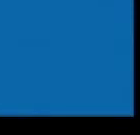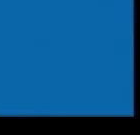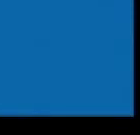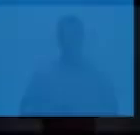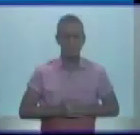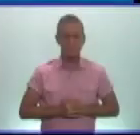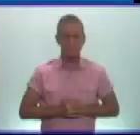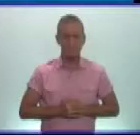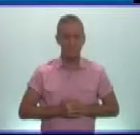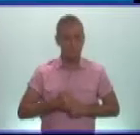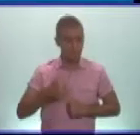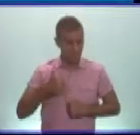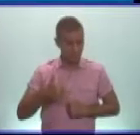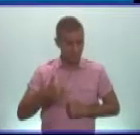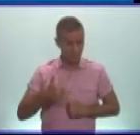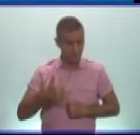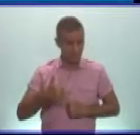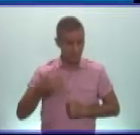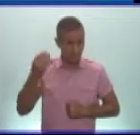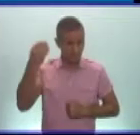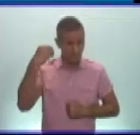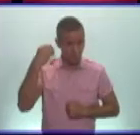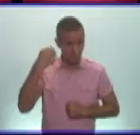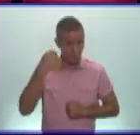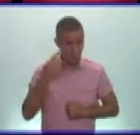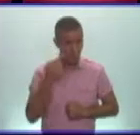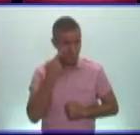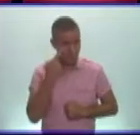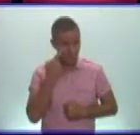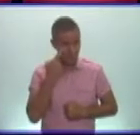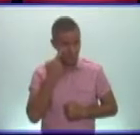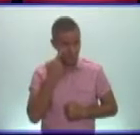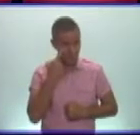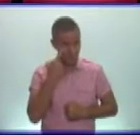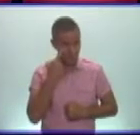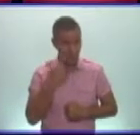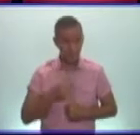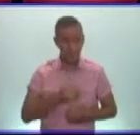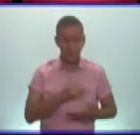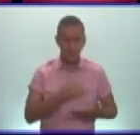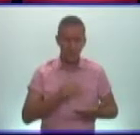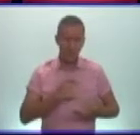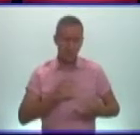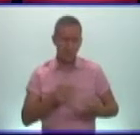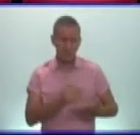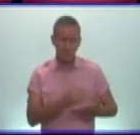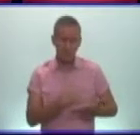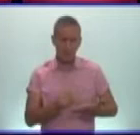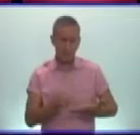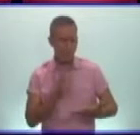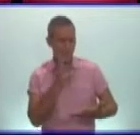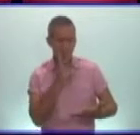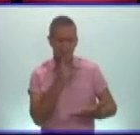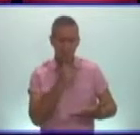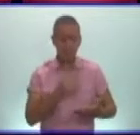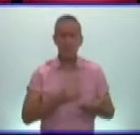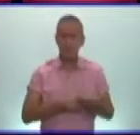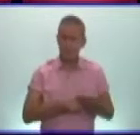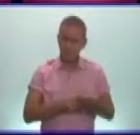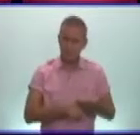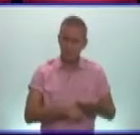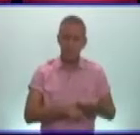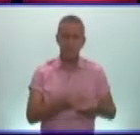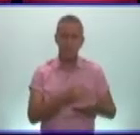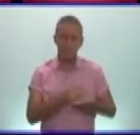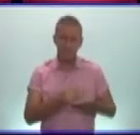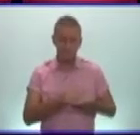Muy bien, estoy segura que reconocieron estas expresiones bellas, expresiones que ese padre le escribe a su hija que desgraciadamente no pudo